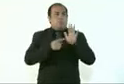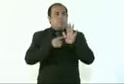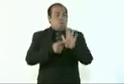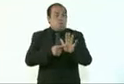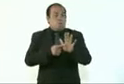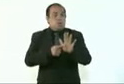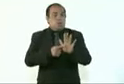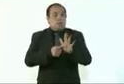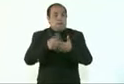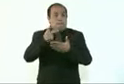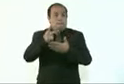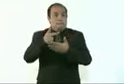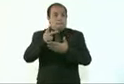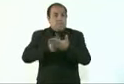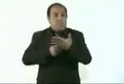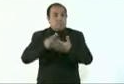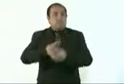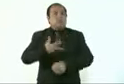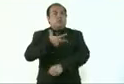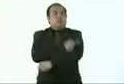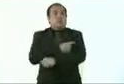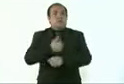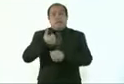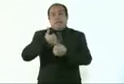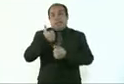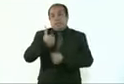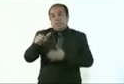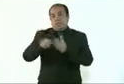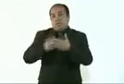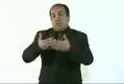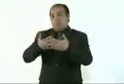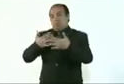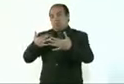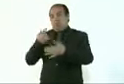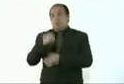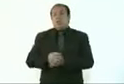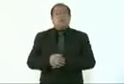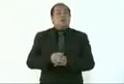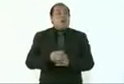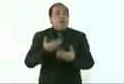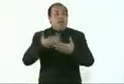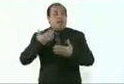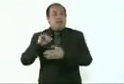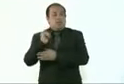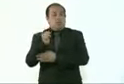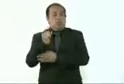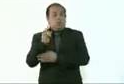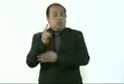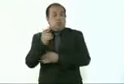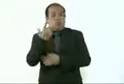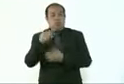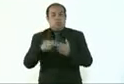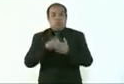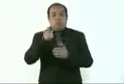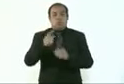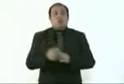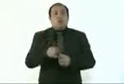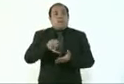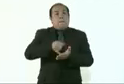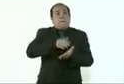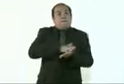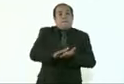esquema de vacunación hace más de 6 meses, antes del 10 de julio del 2021, y llevar impreso el expediente de refuerzo que pueden descargar en